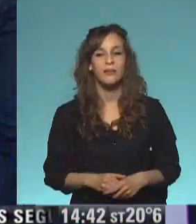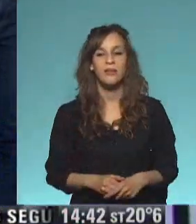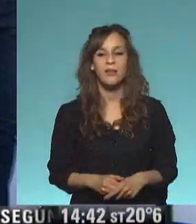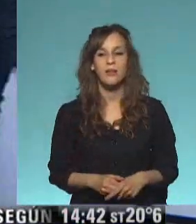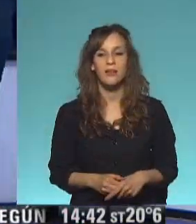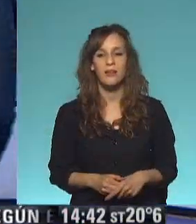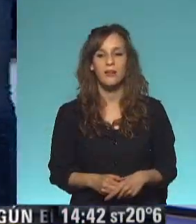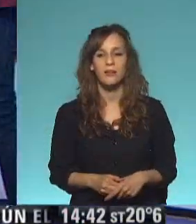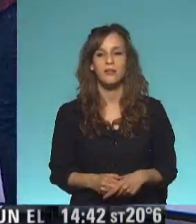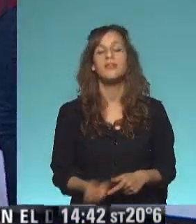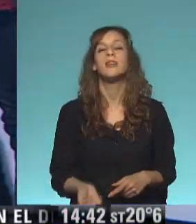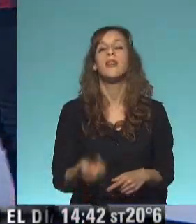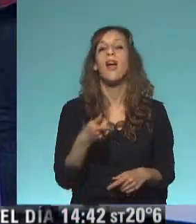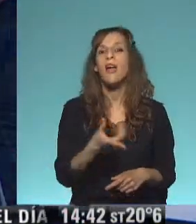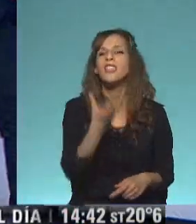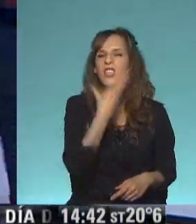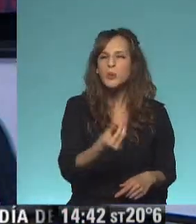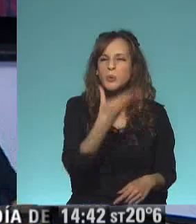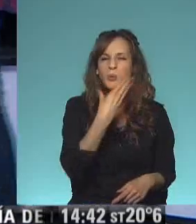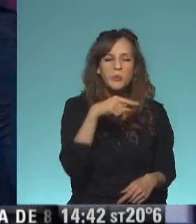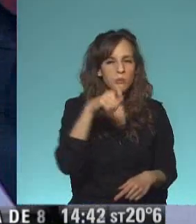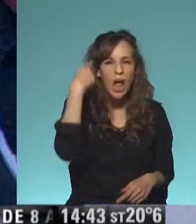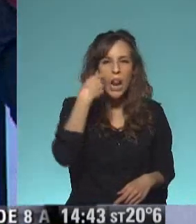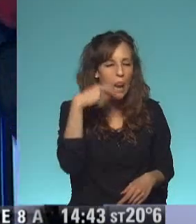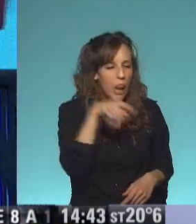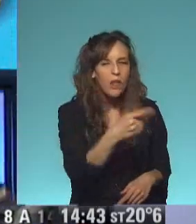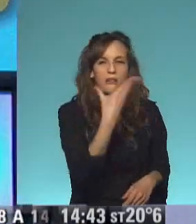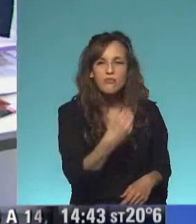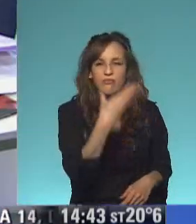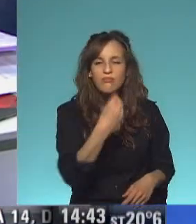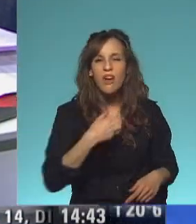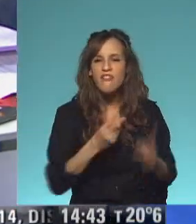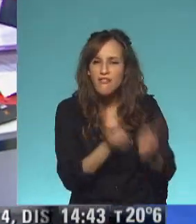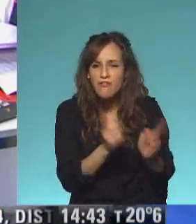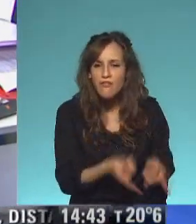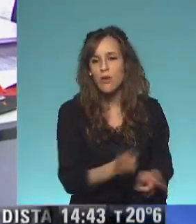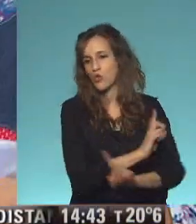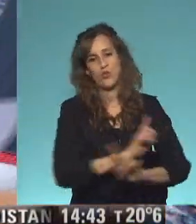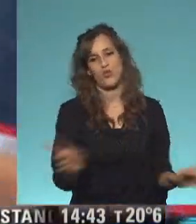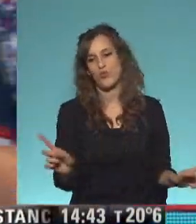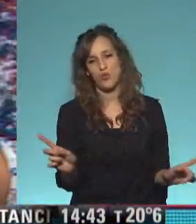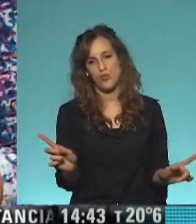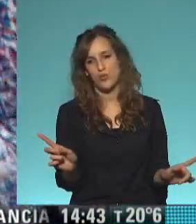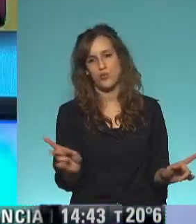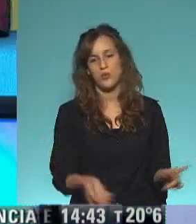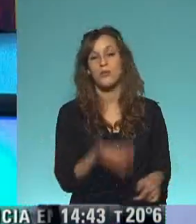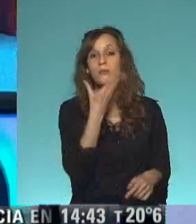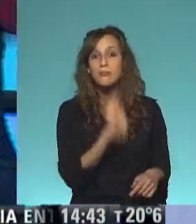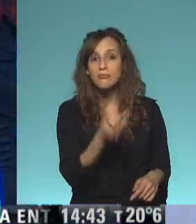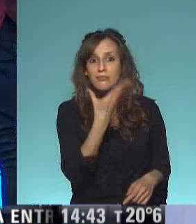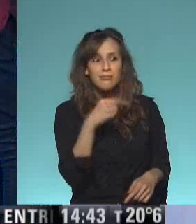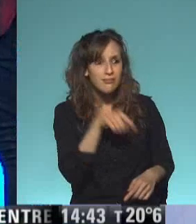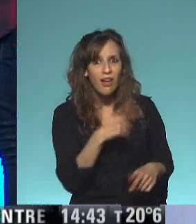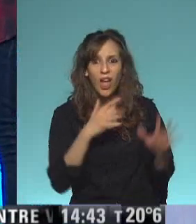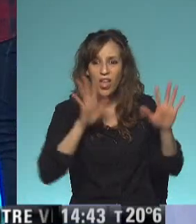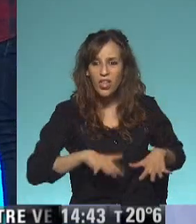ahí, chivita, chivita, chivita. Sal de ahí de ese lugar. Sal de ahí, chivita, chivita. Sal